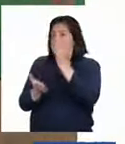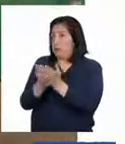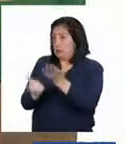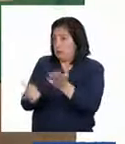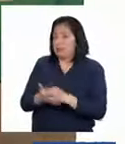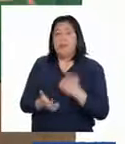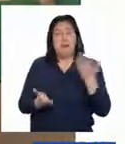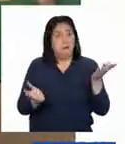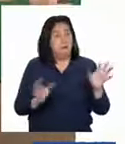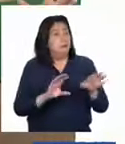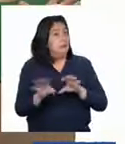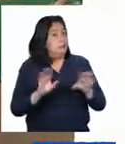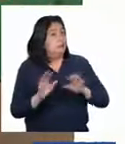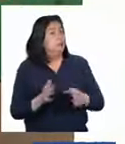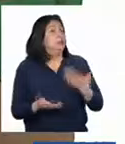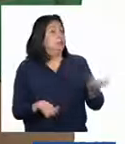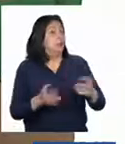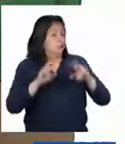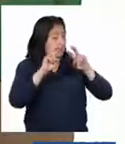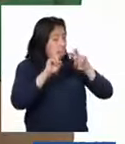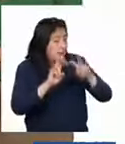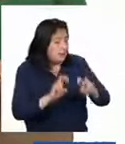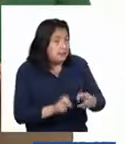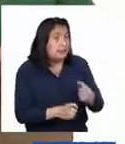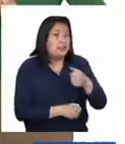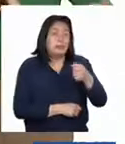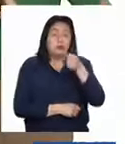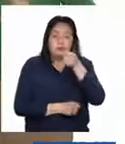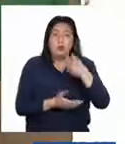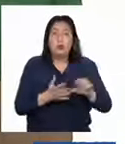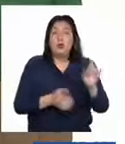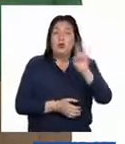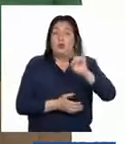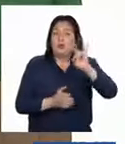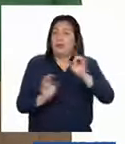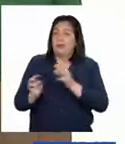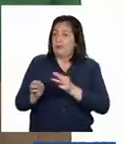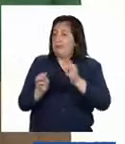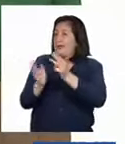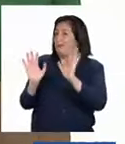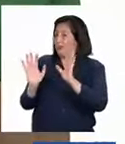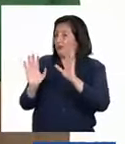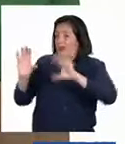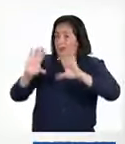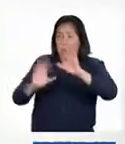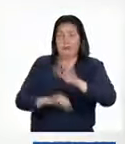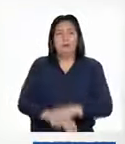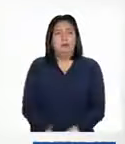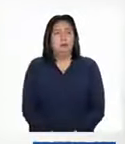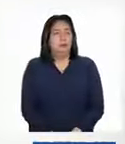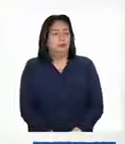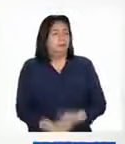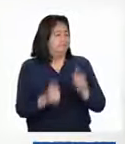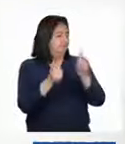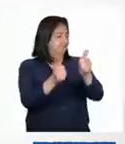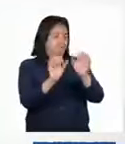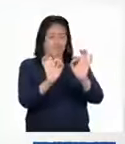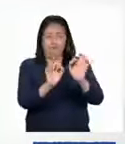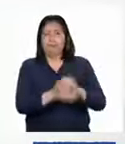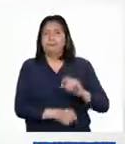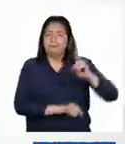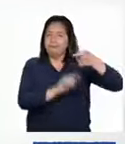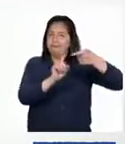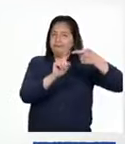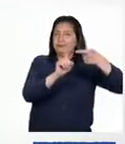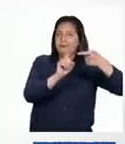problema vamos a realizar una indagación usando nuestro método científico. Genial.